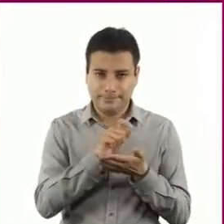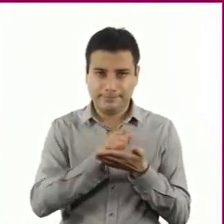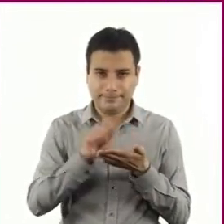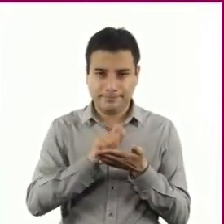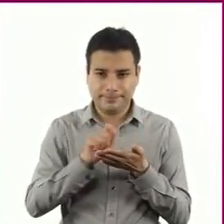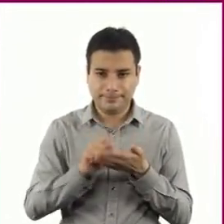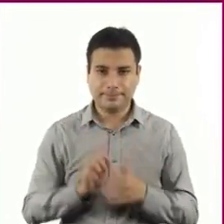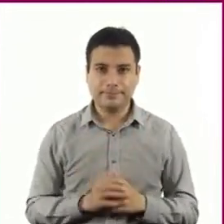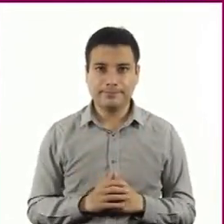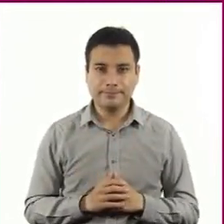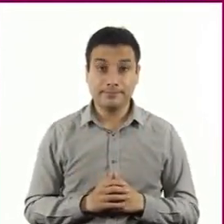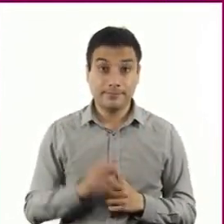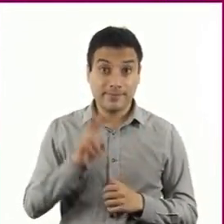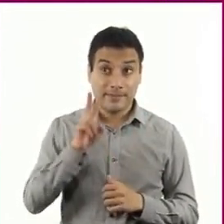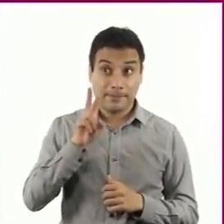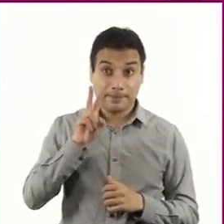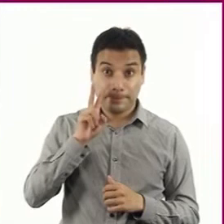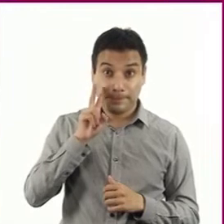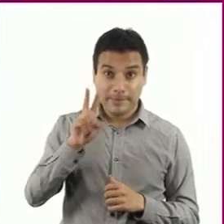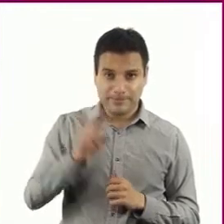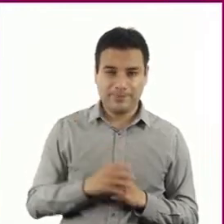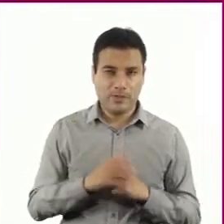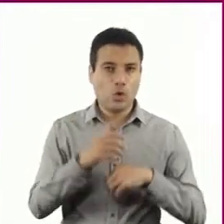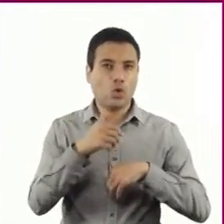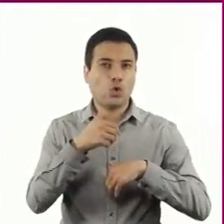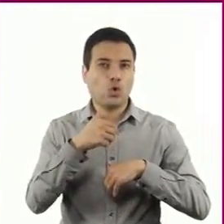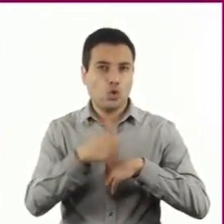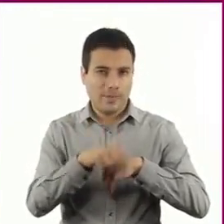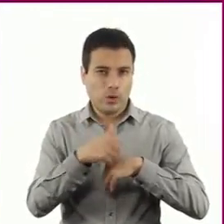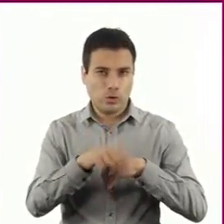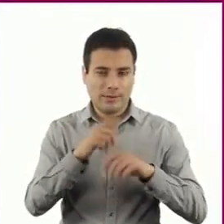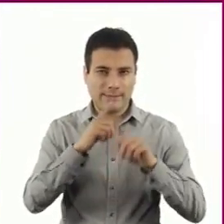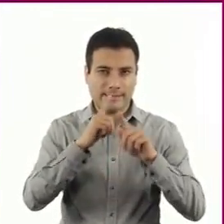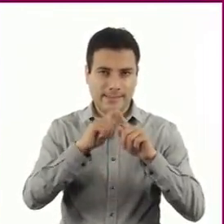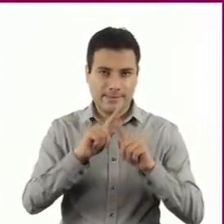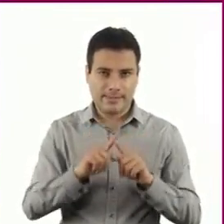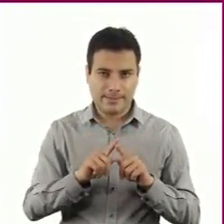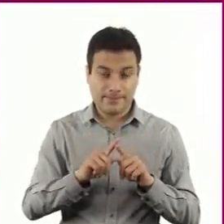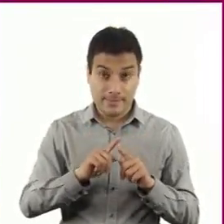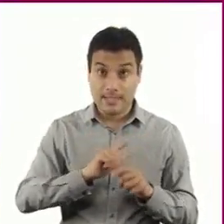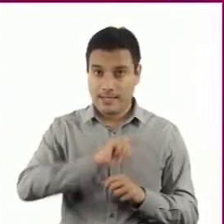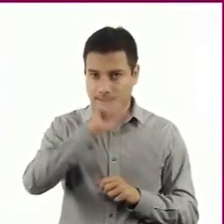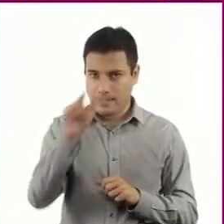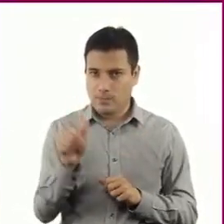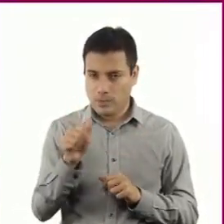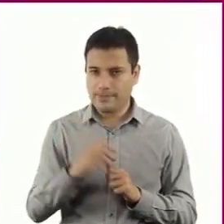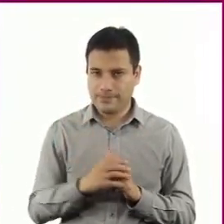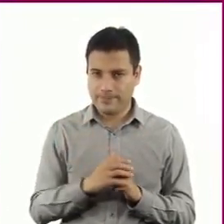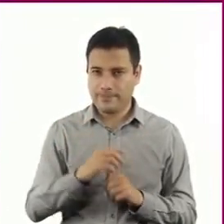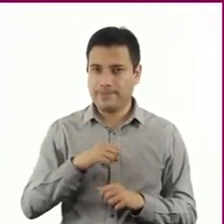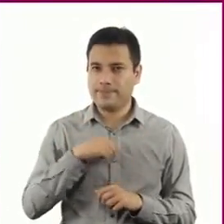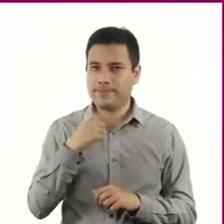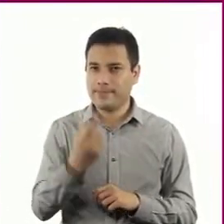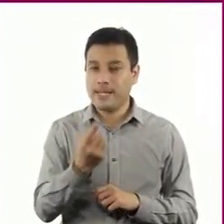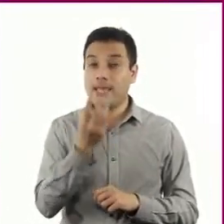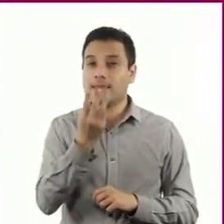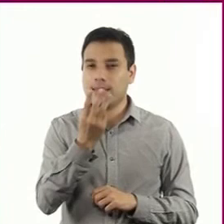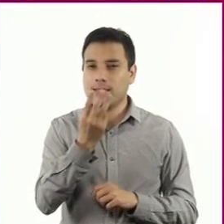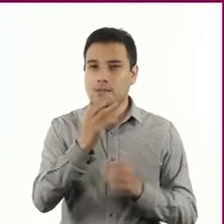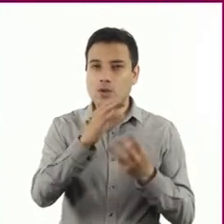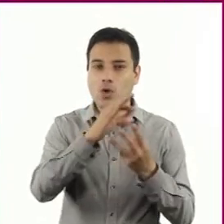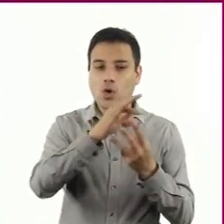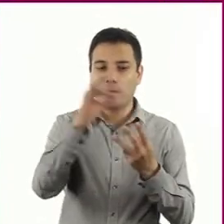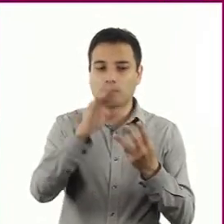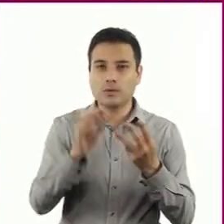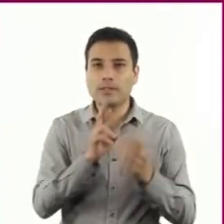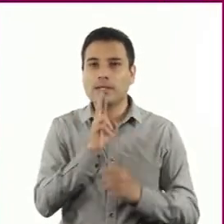información. Observen y anoten los números que aparecen en su pantalla. Más adelante, les daremos 3 diferentes opciones de respuesta para